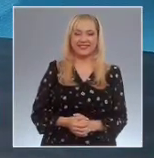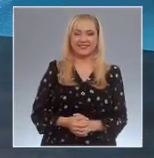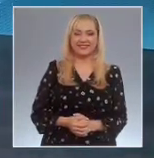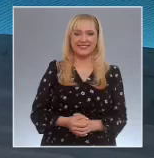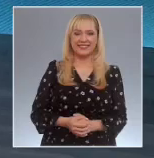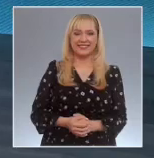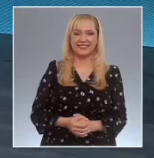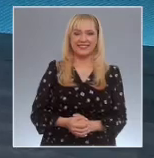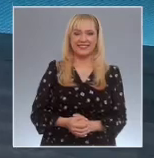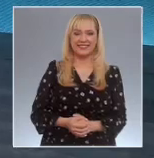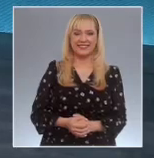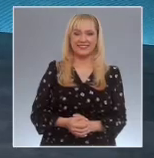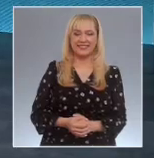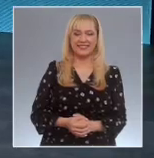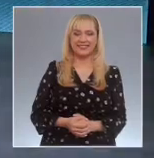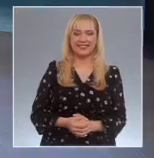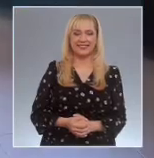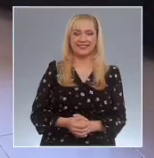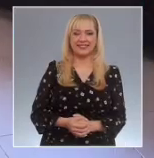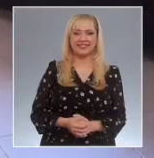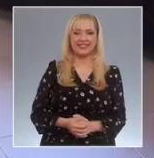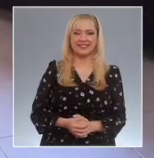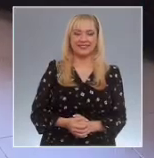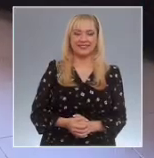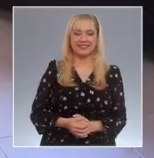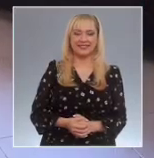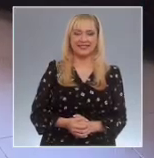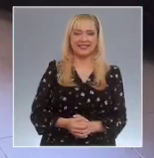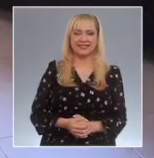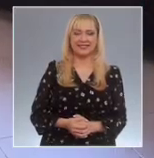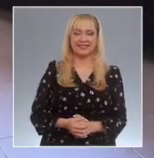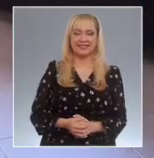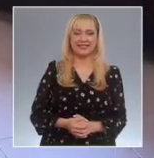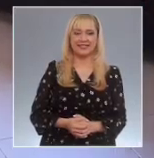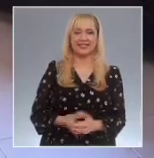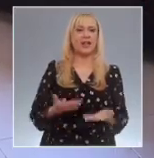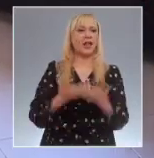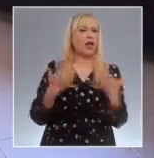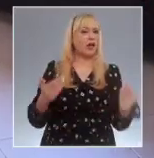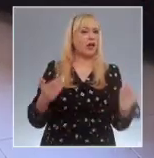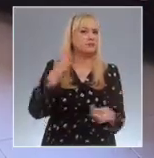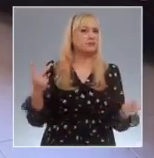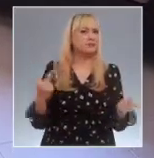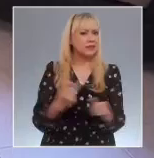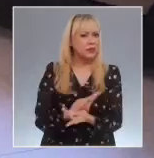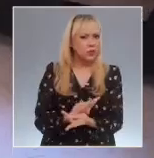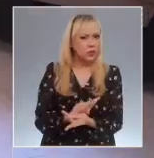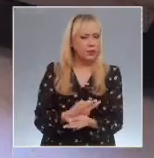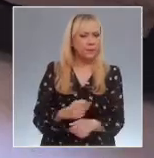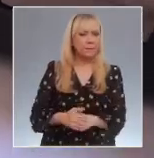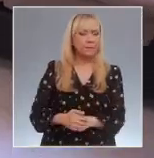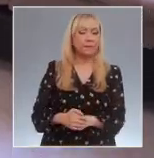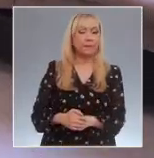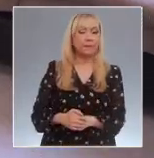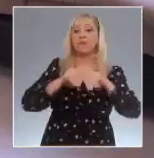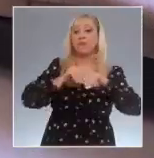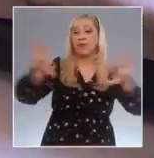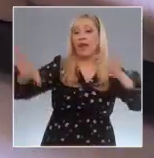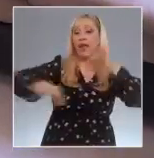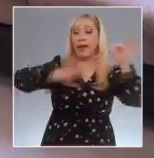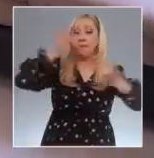Al regresar, lanzan campaña para